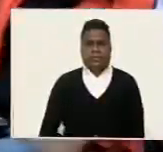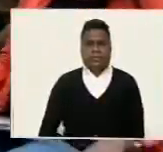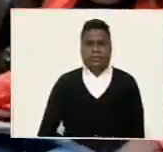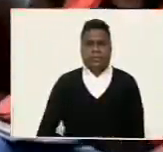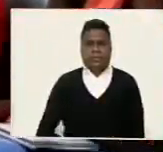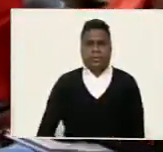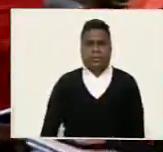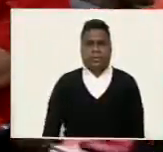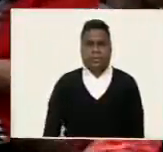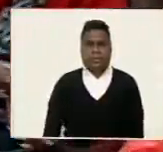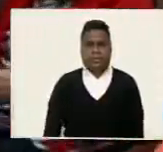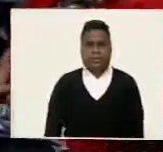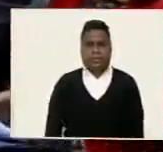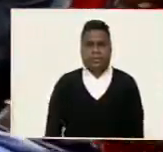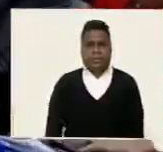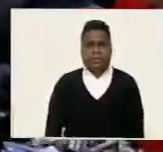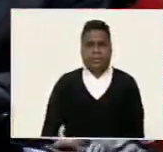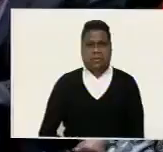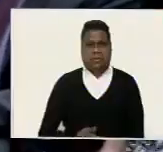Con la escalera,